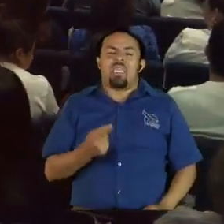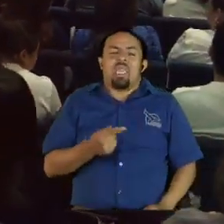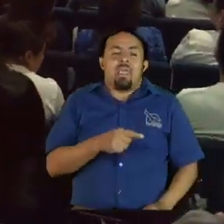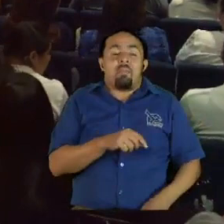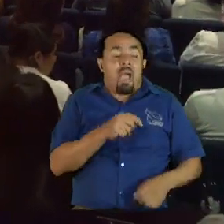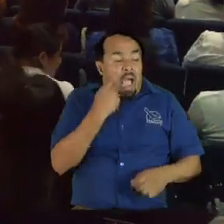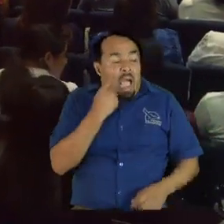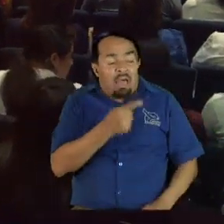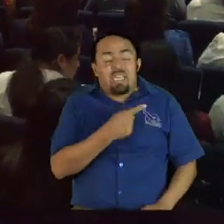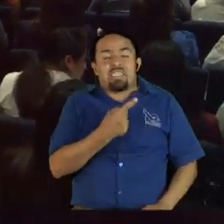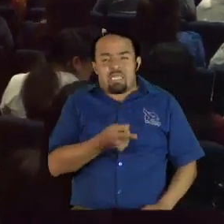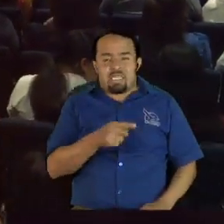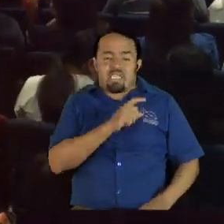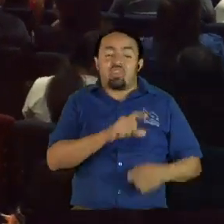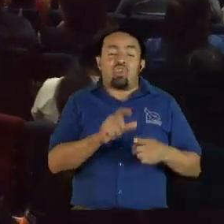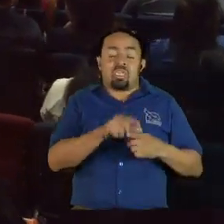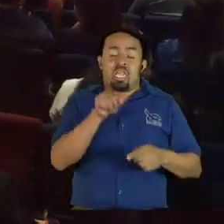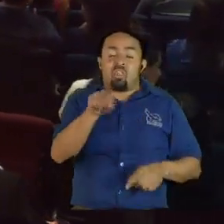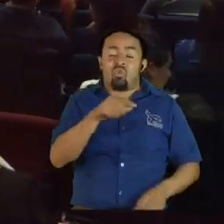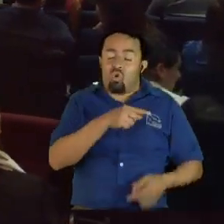Pero oblíguelo a que le hable, pues.